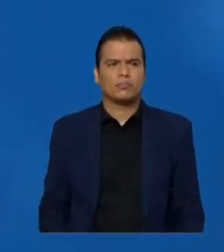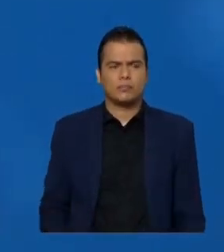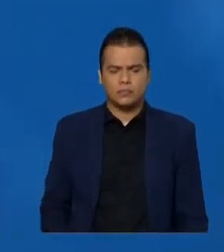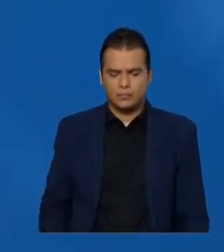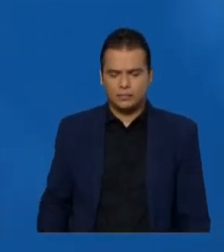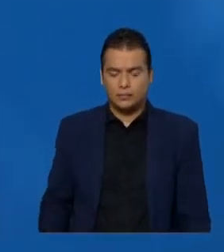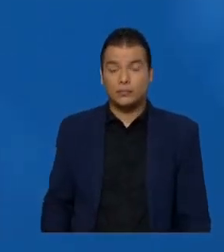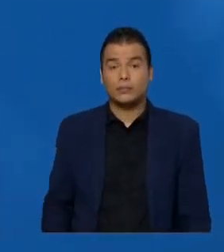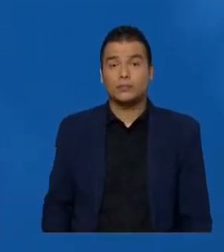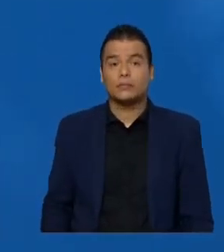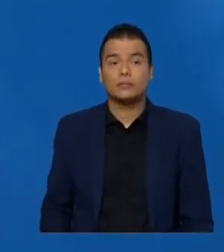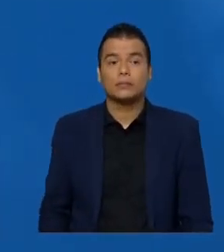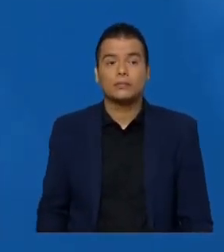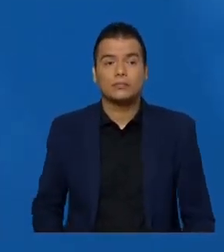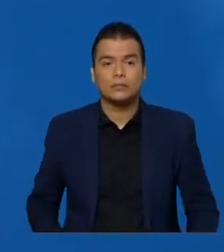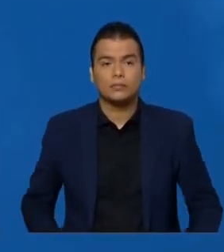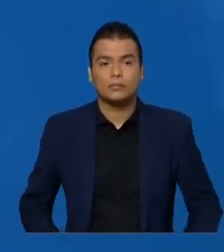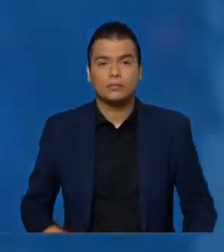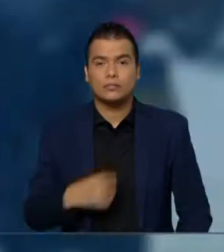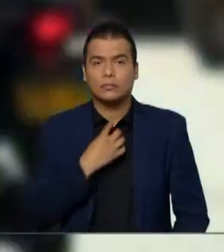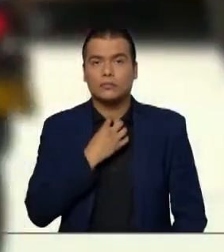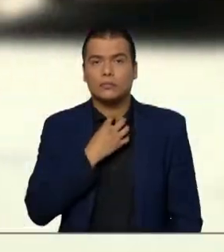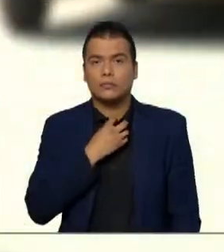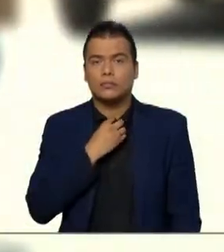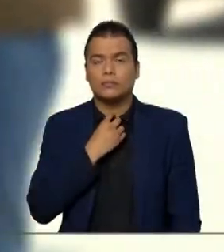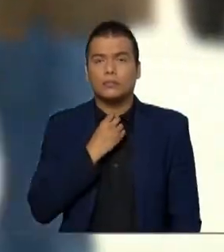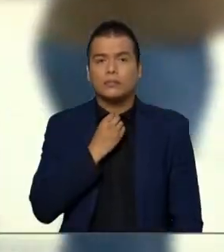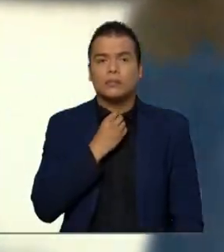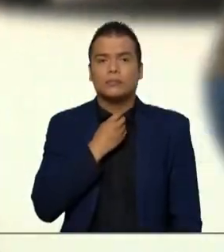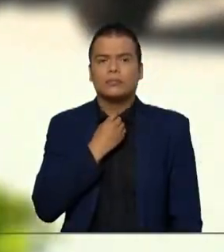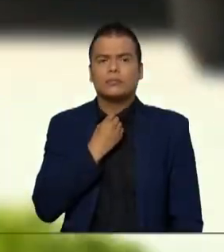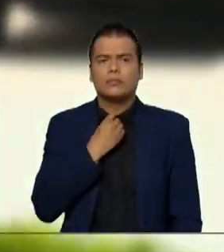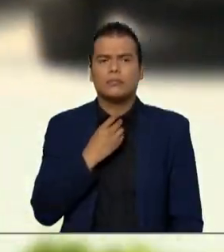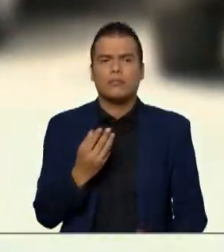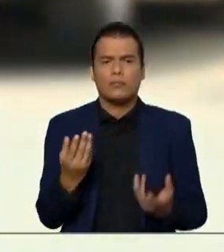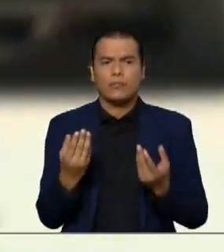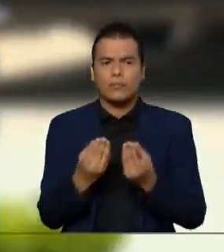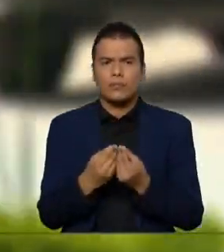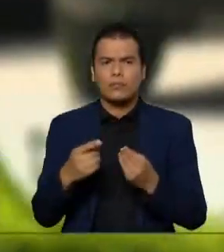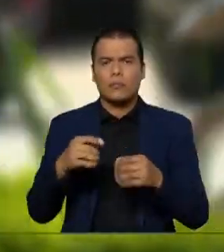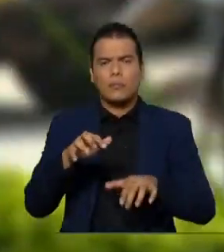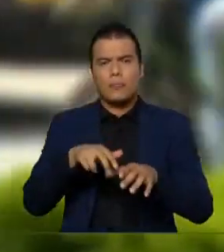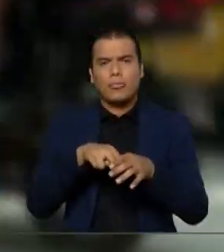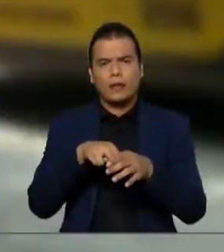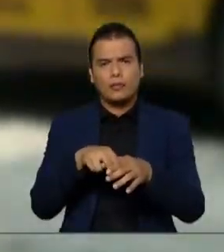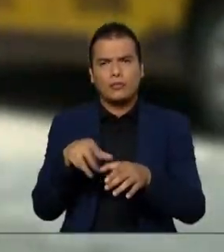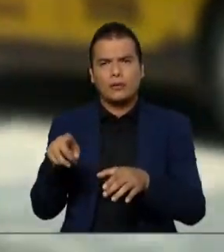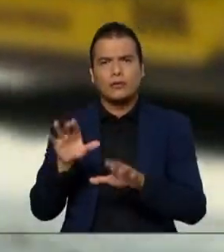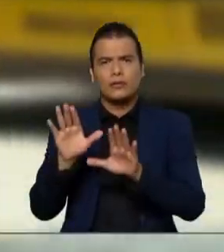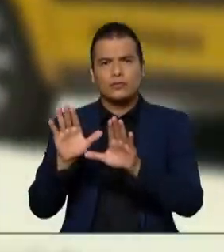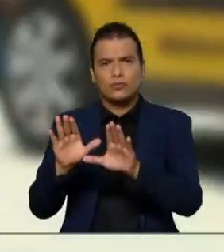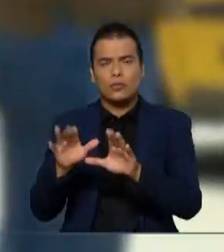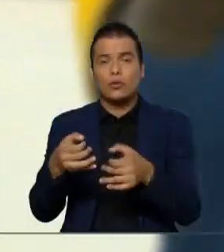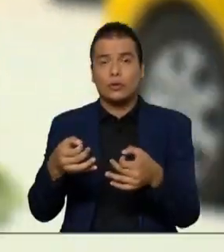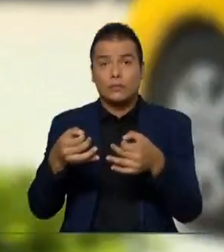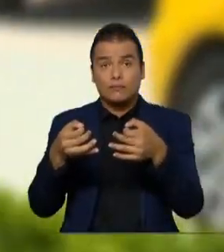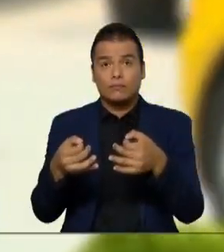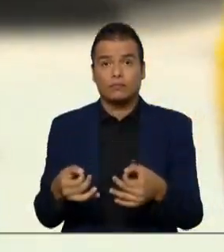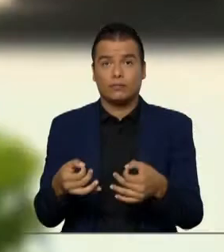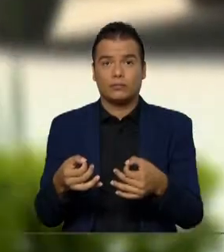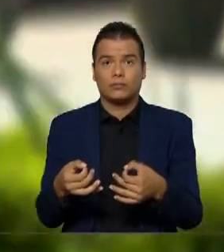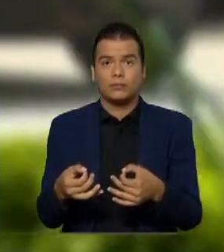retén? Por el área de contravenciones y jurídica de la Secretaría de Movilidad se está aplicando el C14, sin